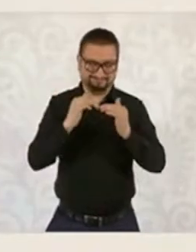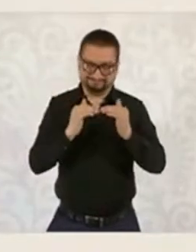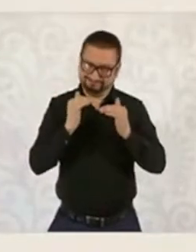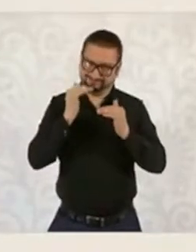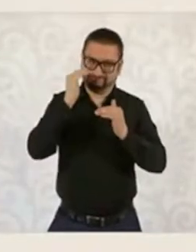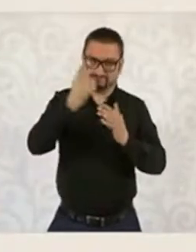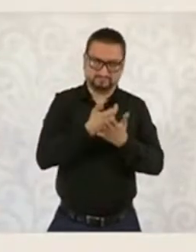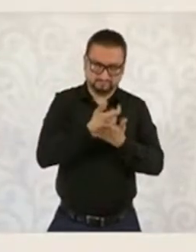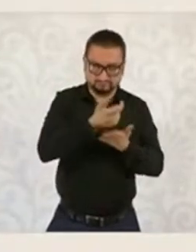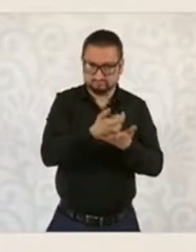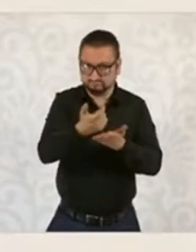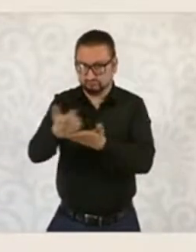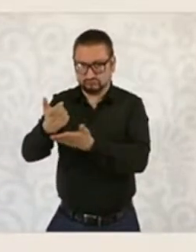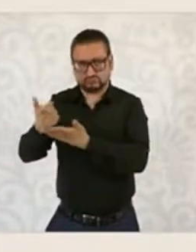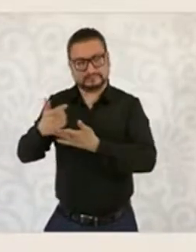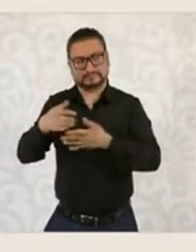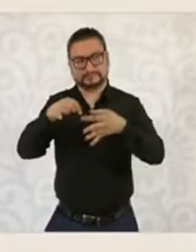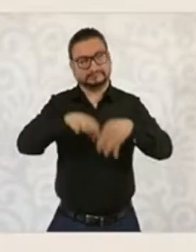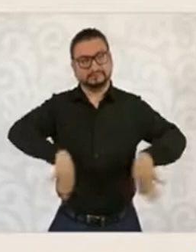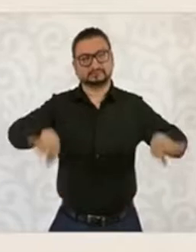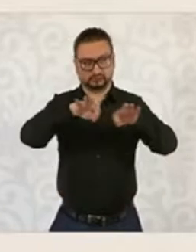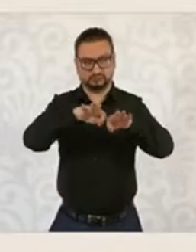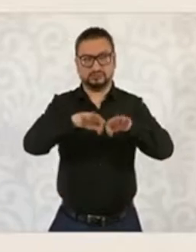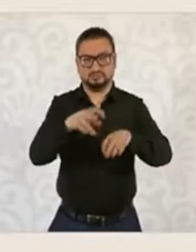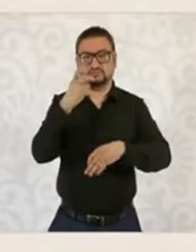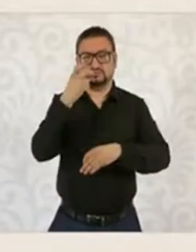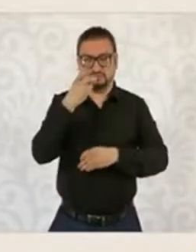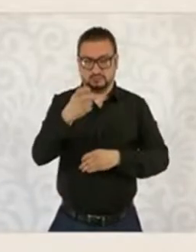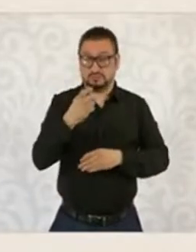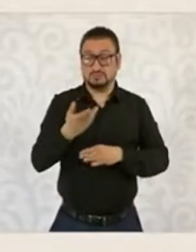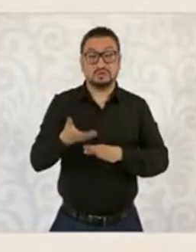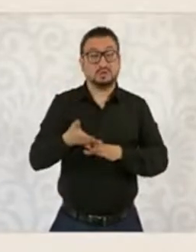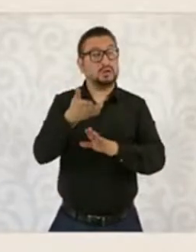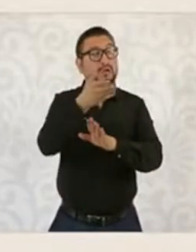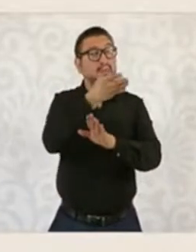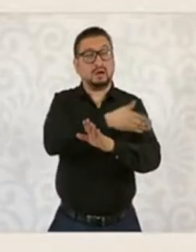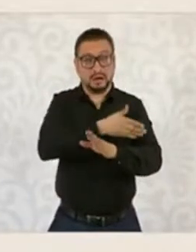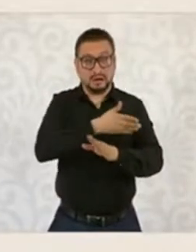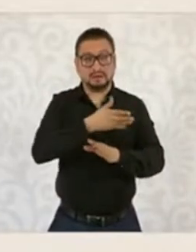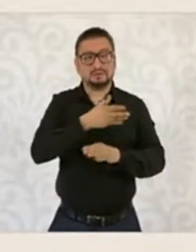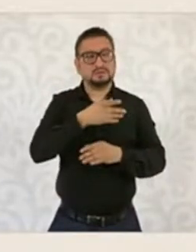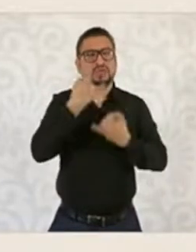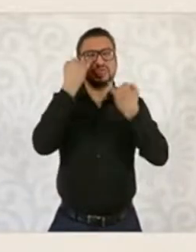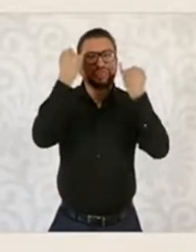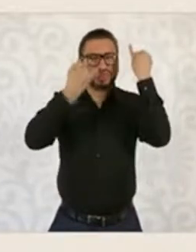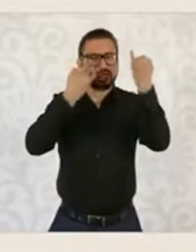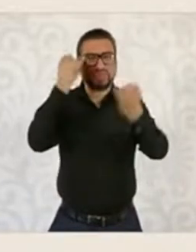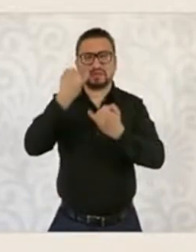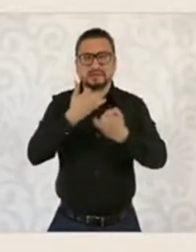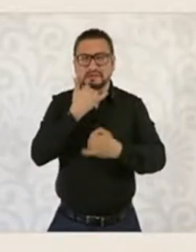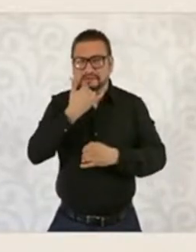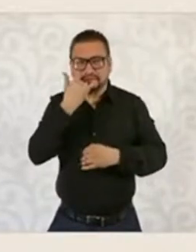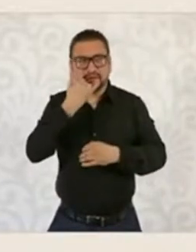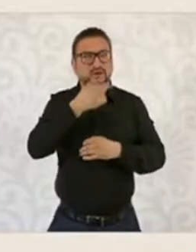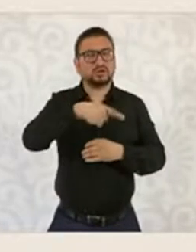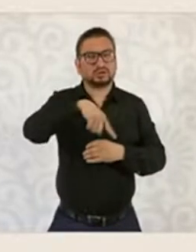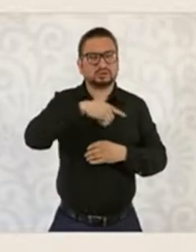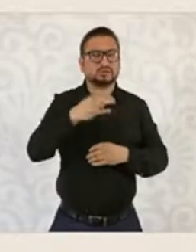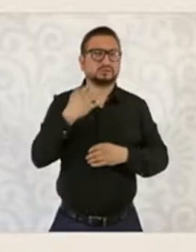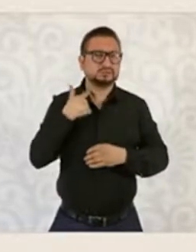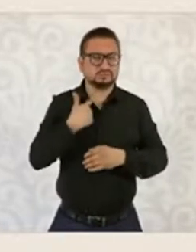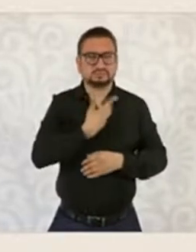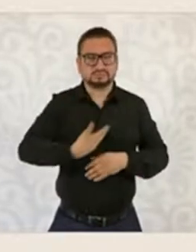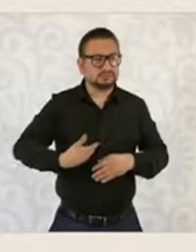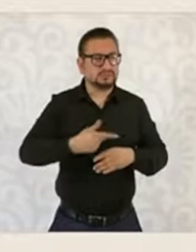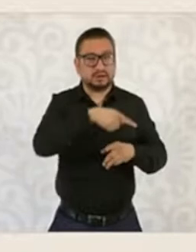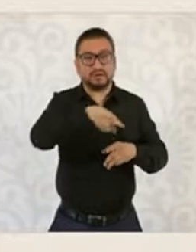importantes creces, y en ese sentido se dejaron atrás algunos de los mitos del dogma neoliberal, en donde se